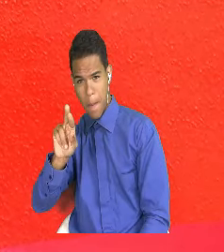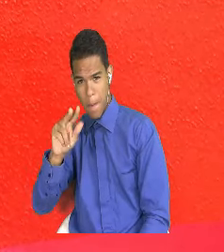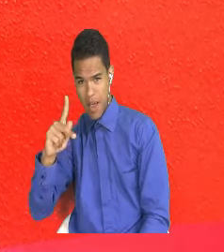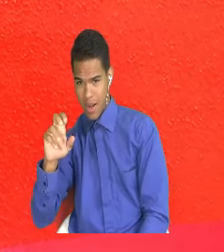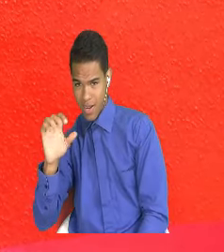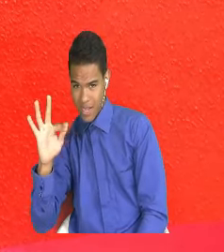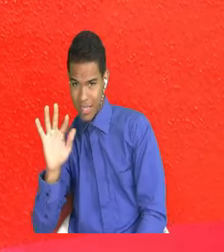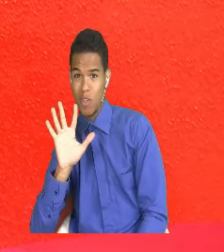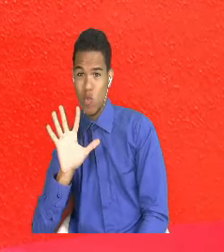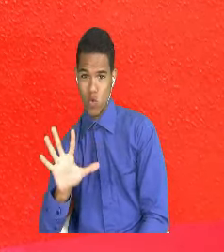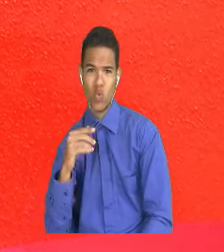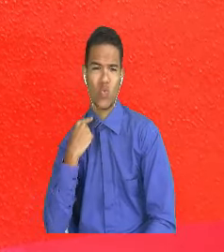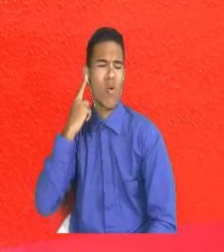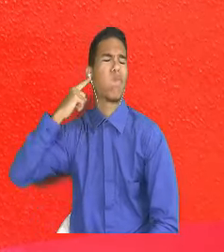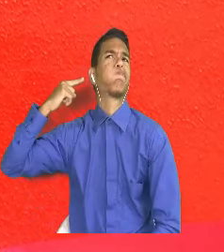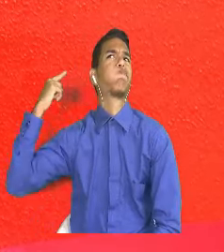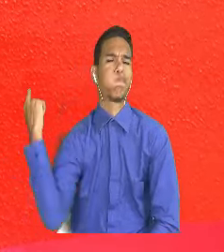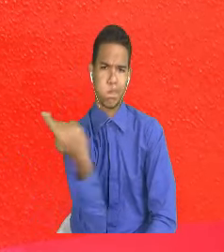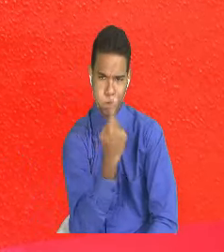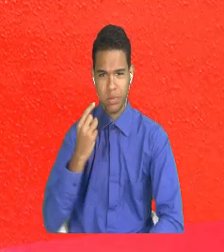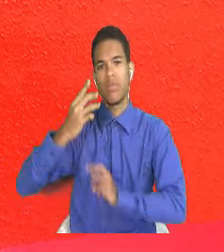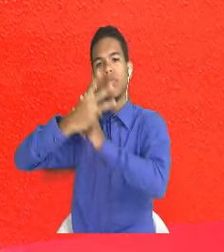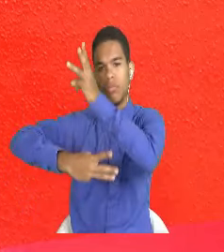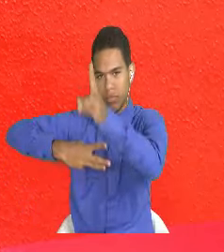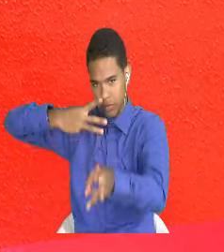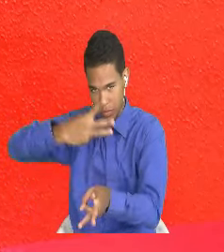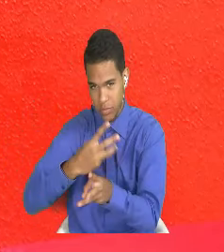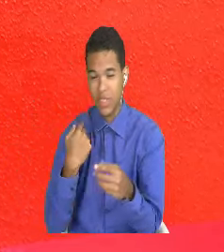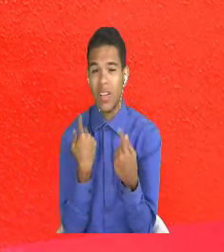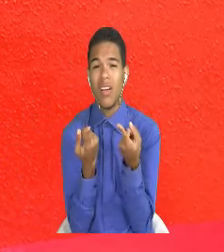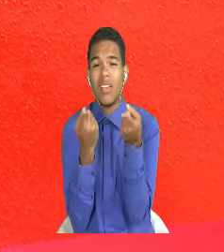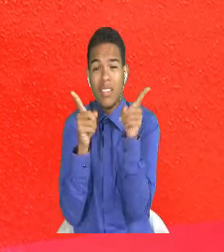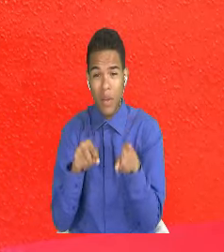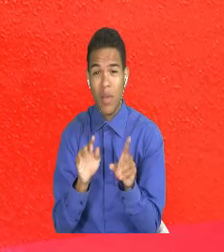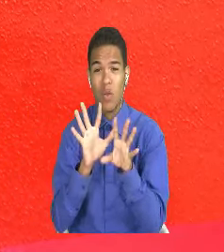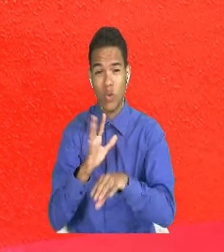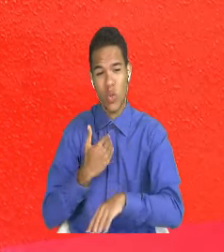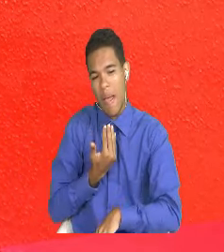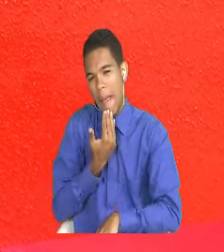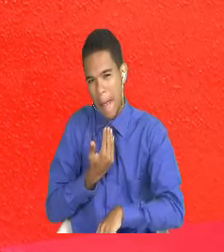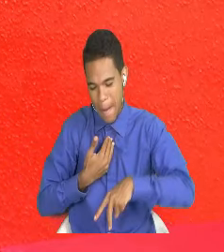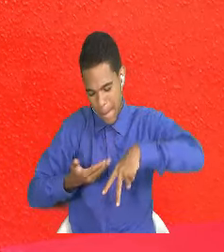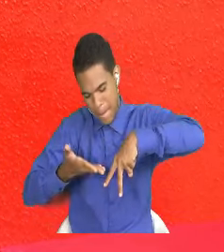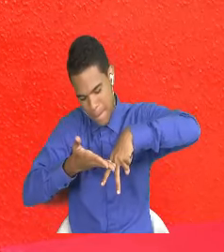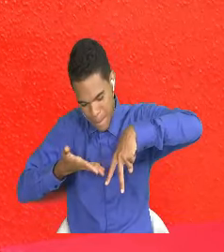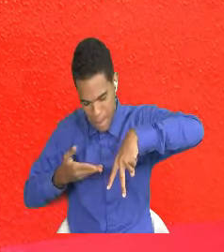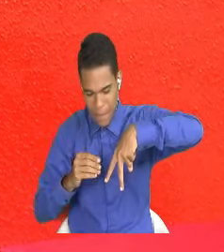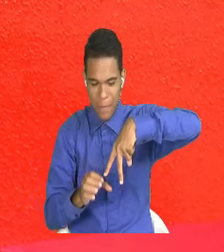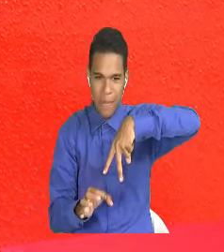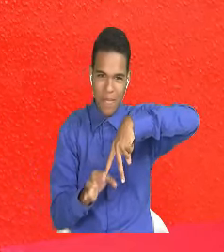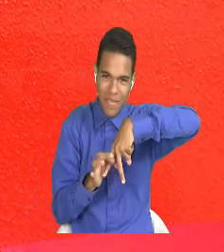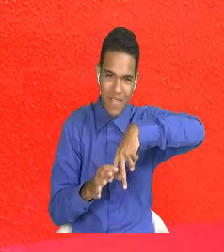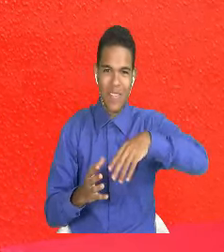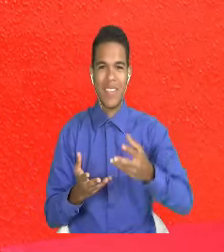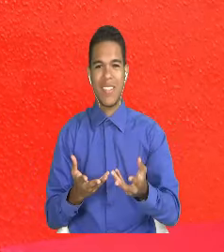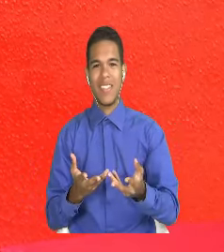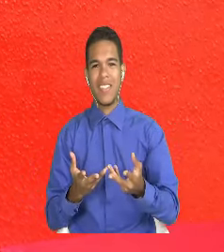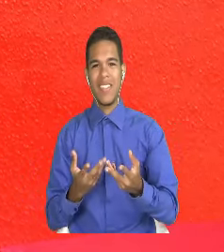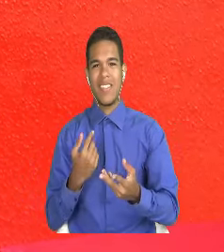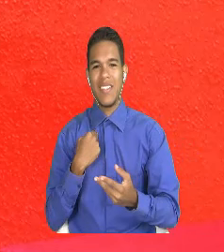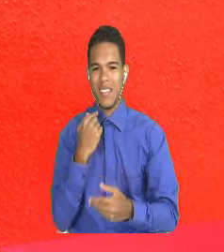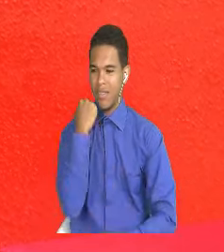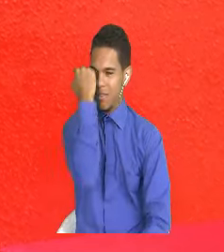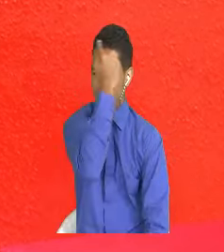en este tema de traumatología y ortopedia, sino que también para otras especialidades tales como maxilofacial,